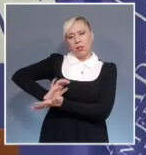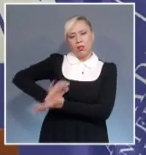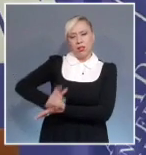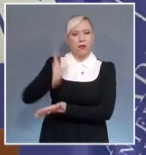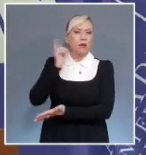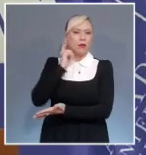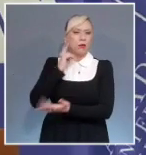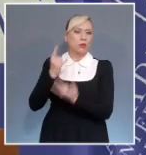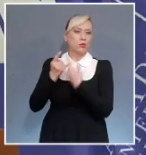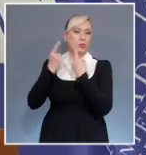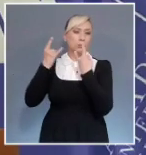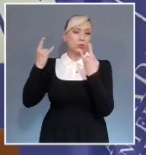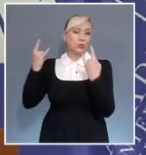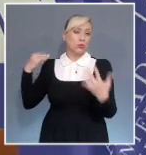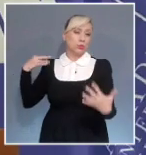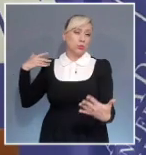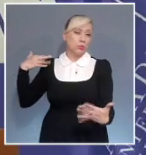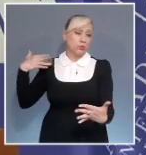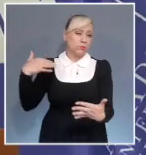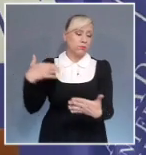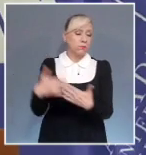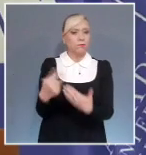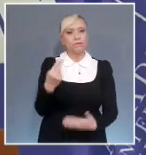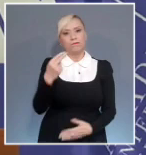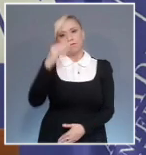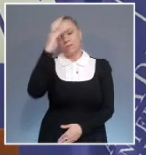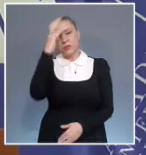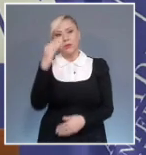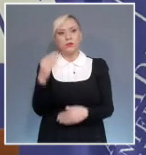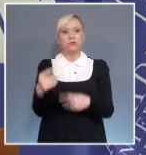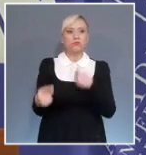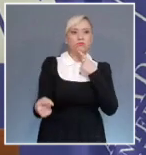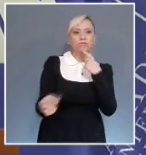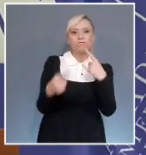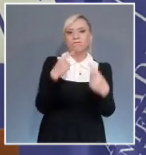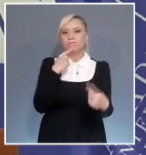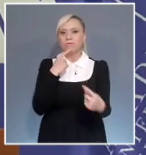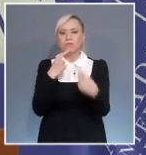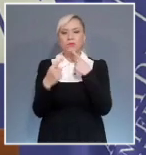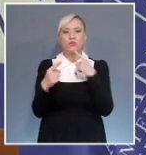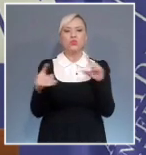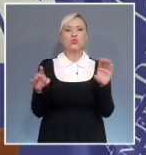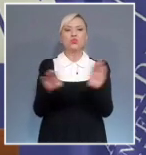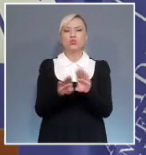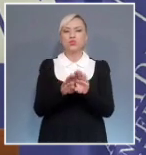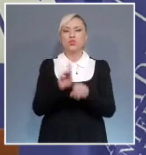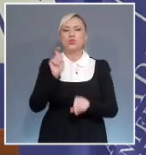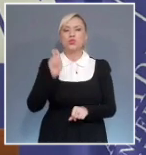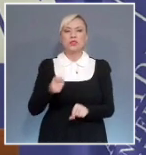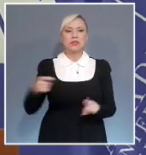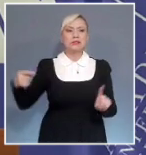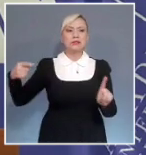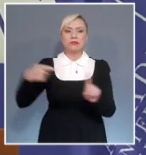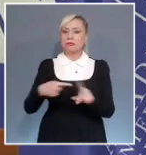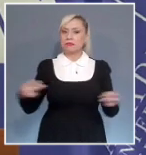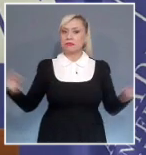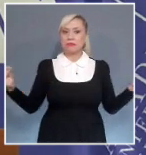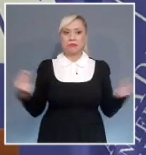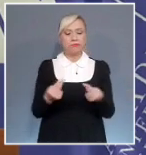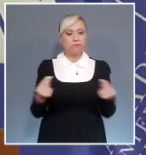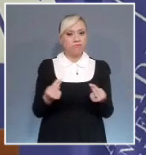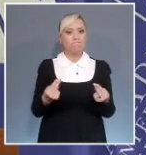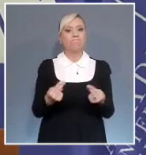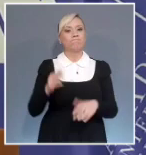tenemos que pensar, discutir y sobre todo en lo que tenemos que poner manos a la obra es en seguir fortaleciendo